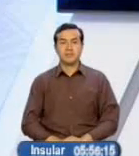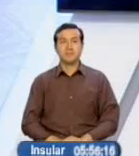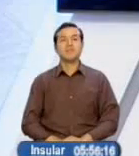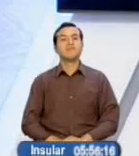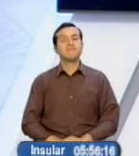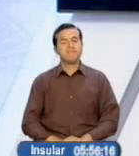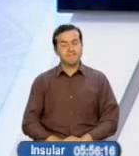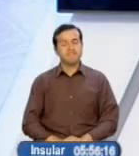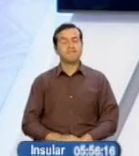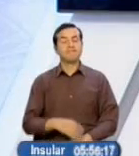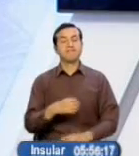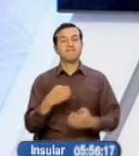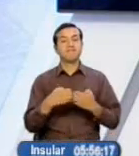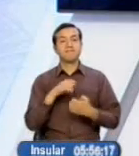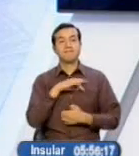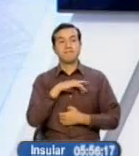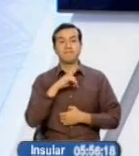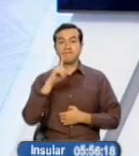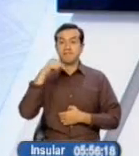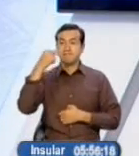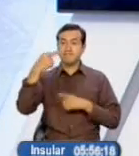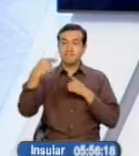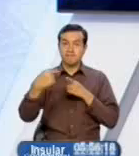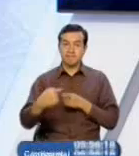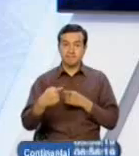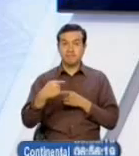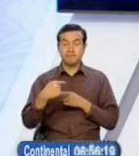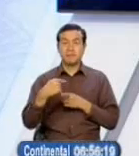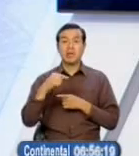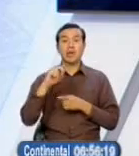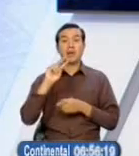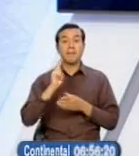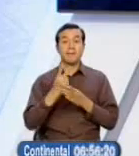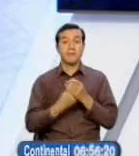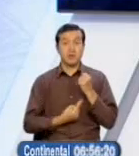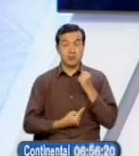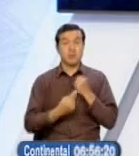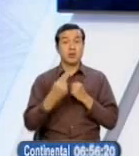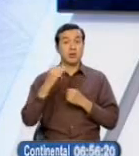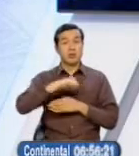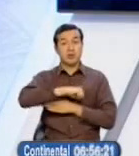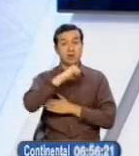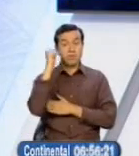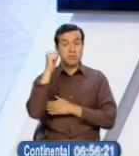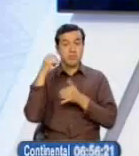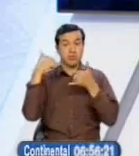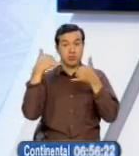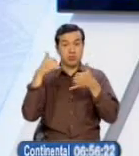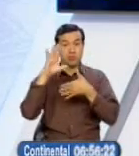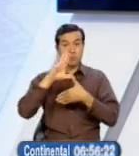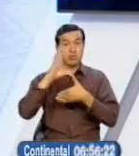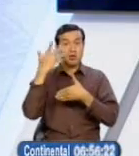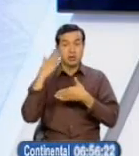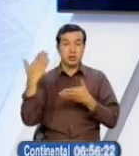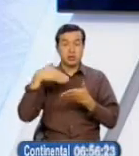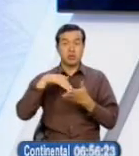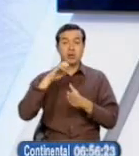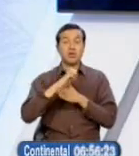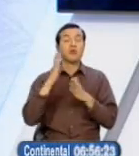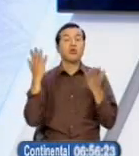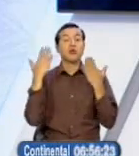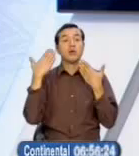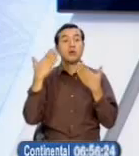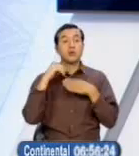Casualmente hablemos de la selección chilena, nuestro próximo rival en eliminatorias, el bicampeón de América, como lo decíamos en el arranque del programa, ya está en el país, está entrenando en